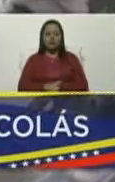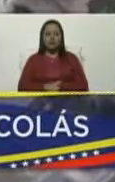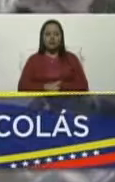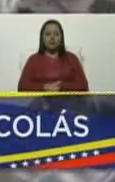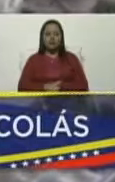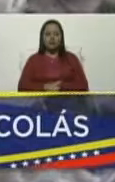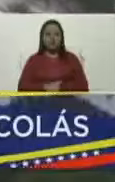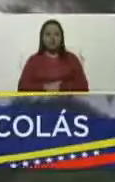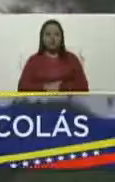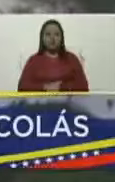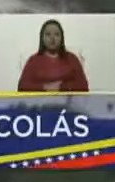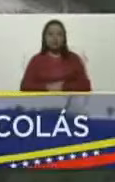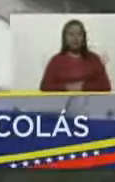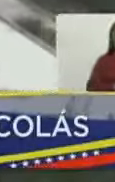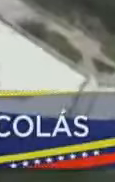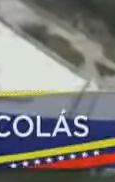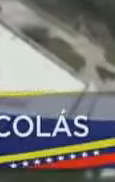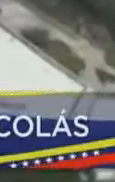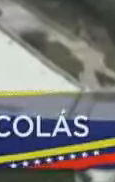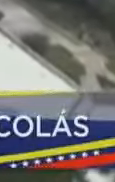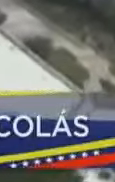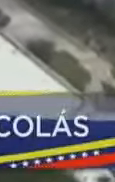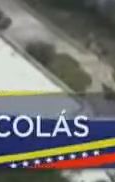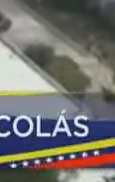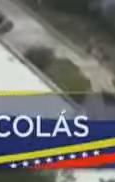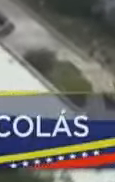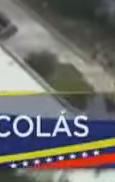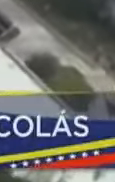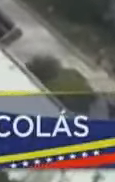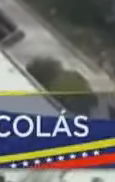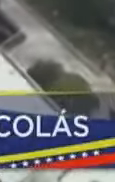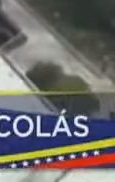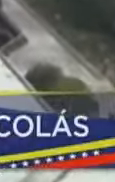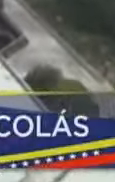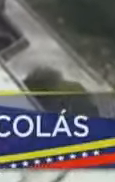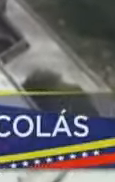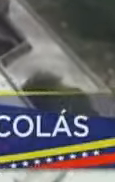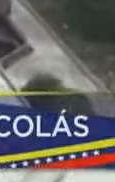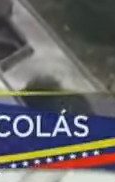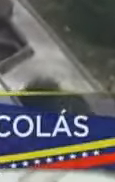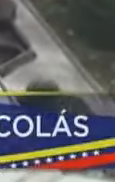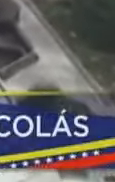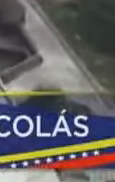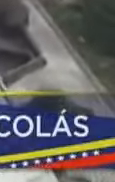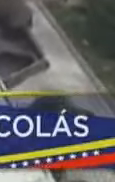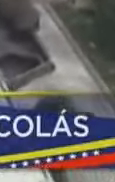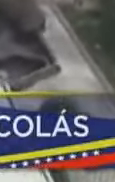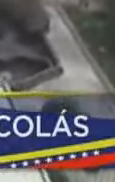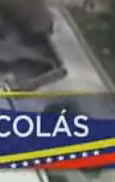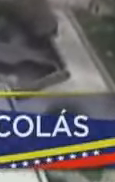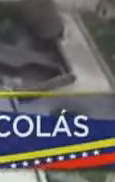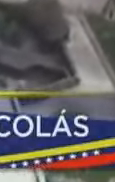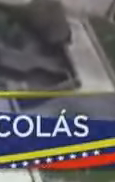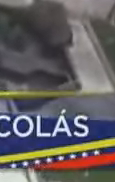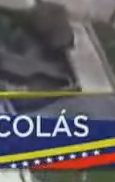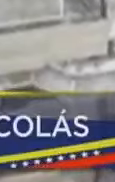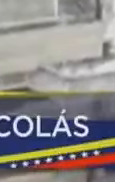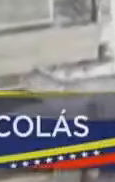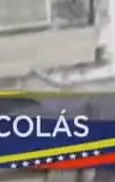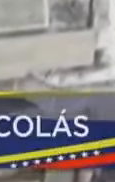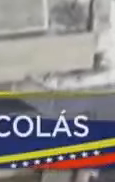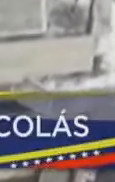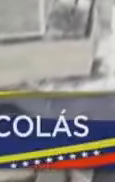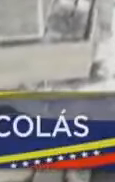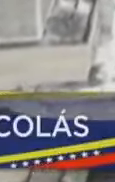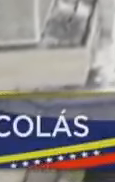Allí tienen entonces imágenes que les mostramos acerca de lo que es este encuentro que se realiza en el Teatro Teresa